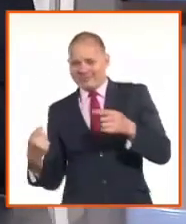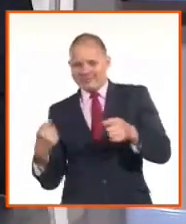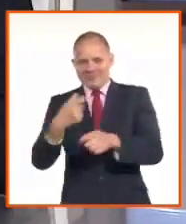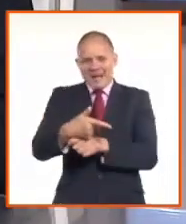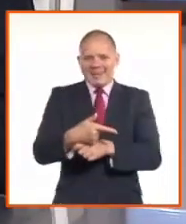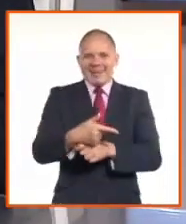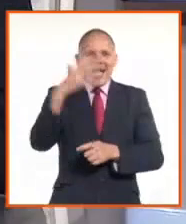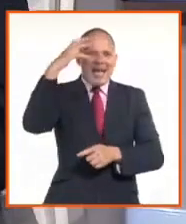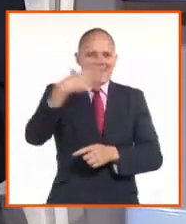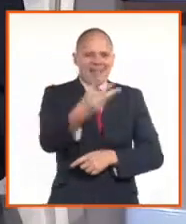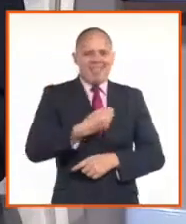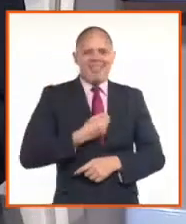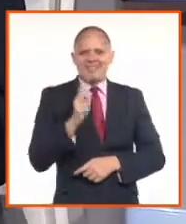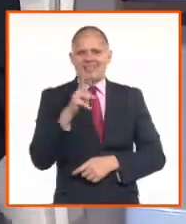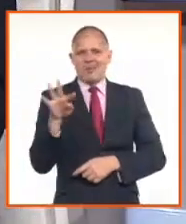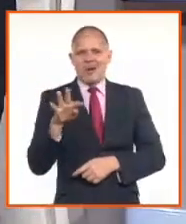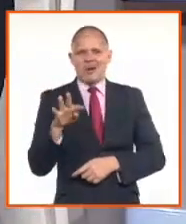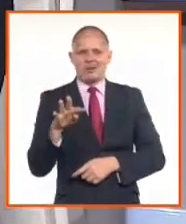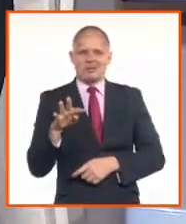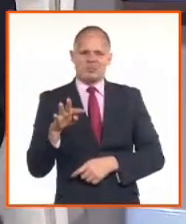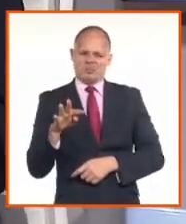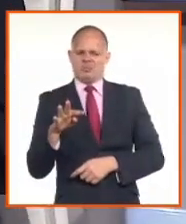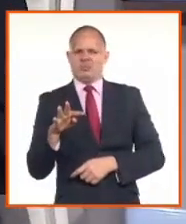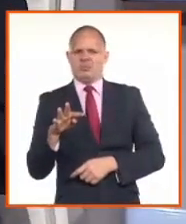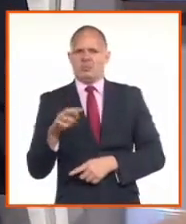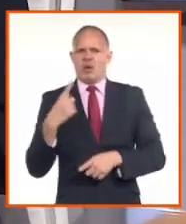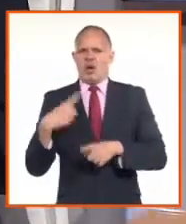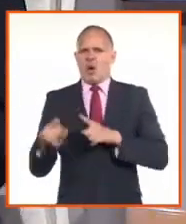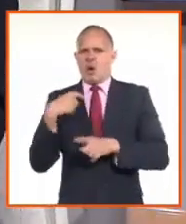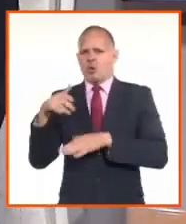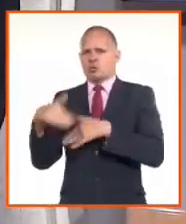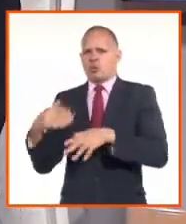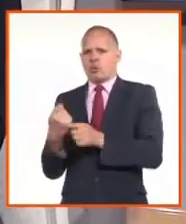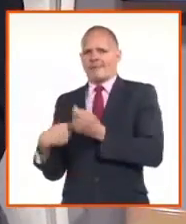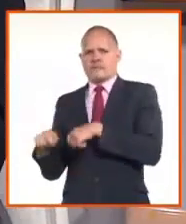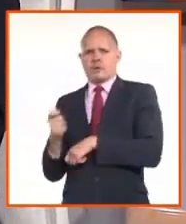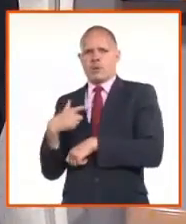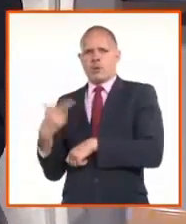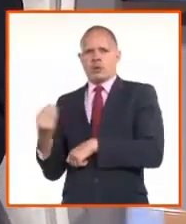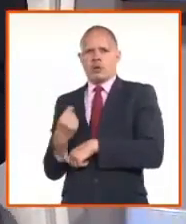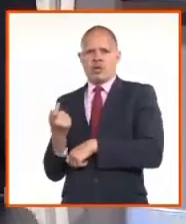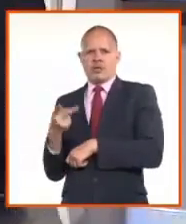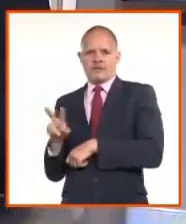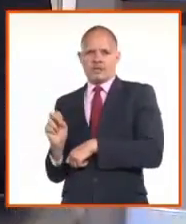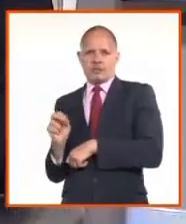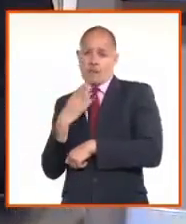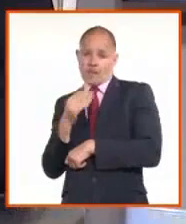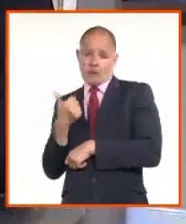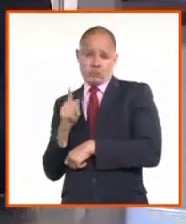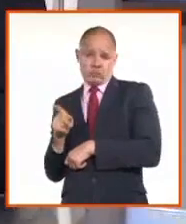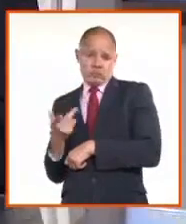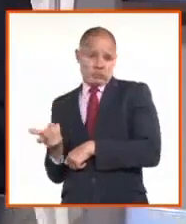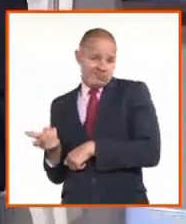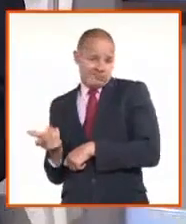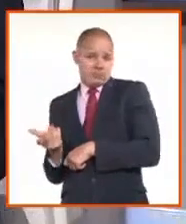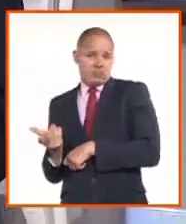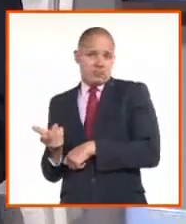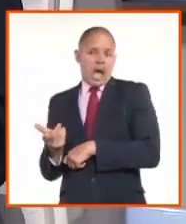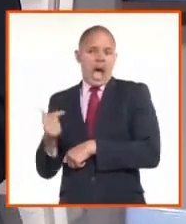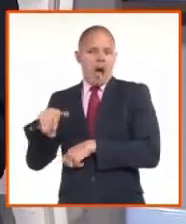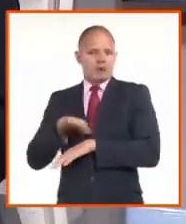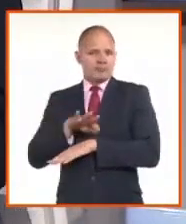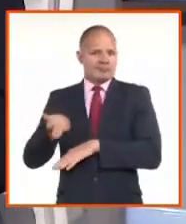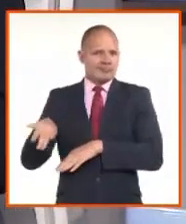consideramos que es un tipo de cambio en ese entorno unido a lo que ya expliqué de la legalidad la